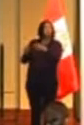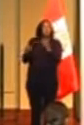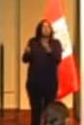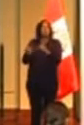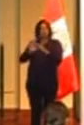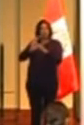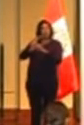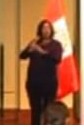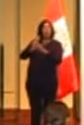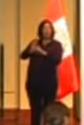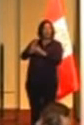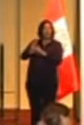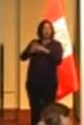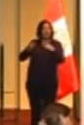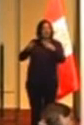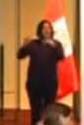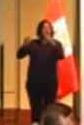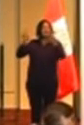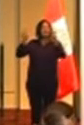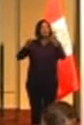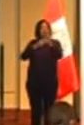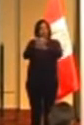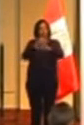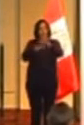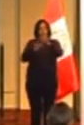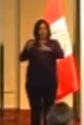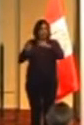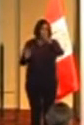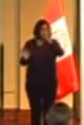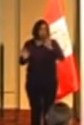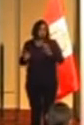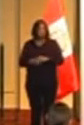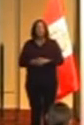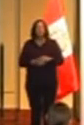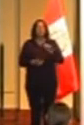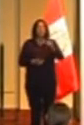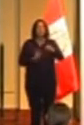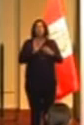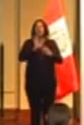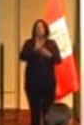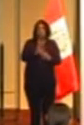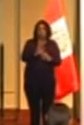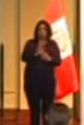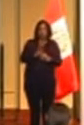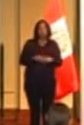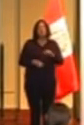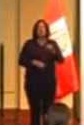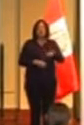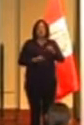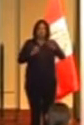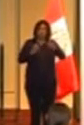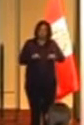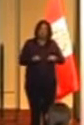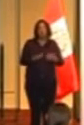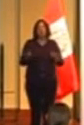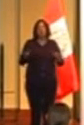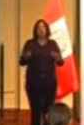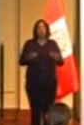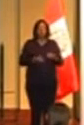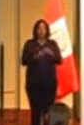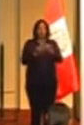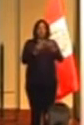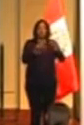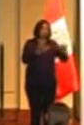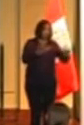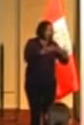modelo más exitoso en seguridad ciudadana del país. Entonces, es una muestra que se condice con las cifras, con